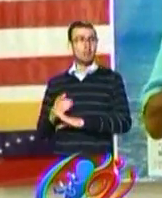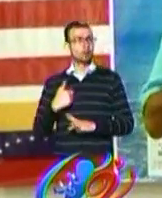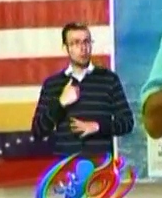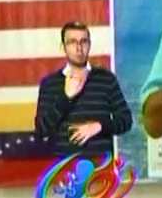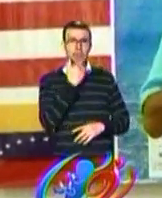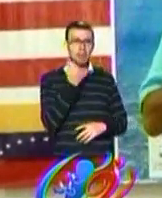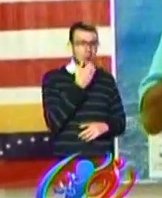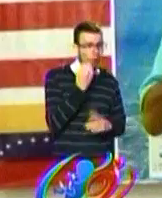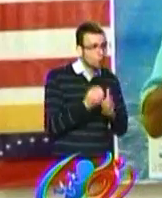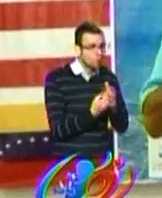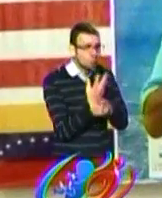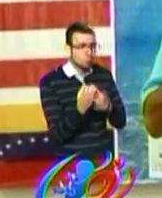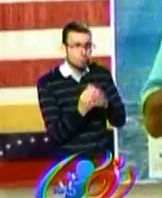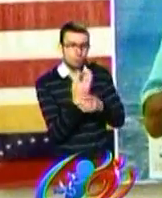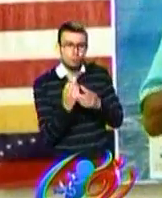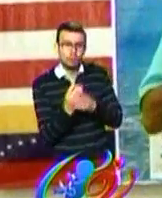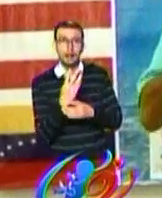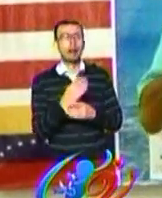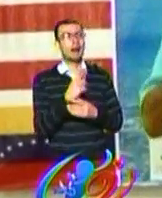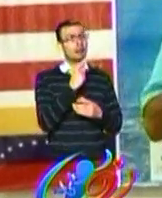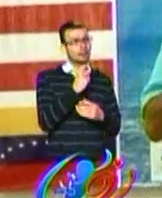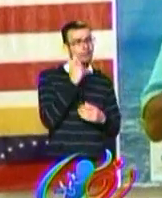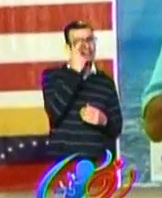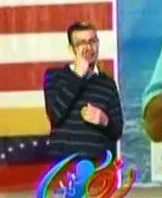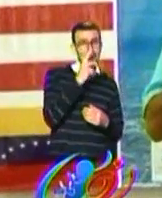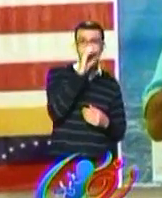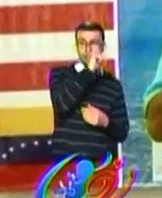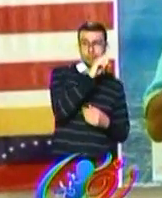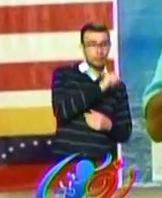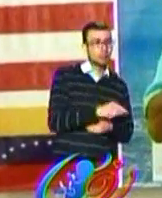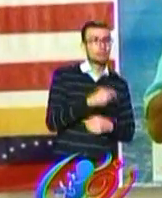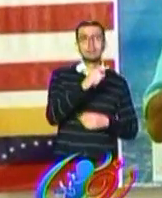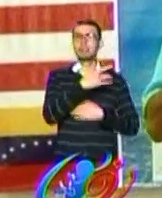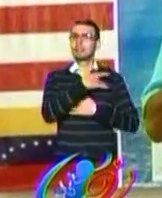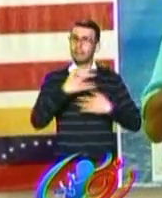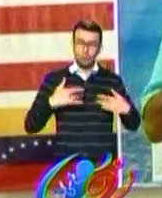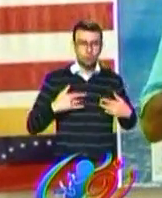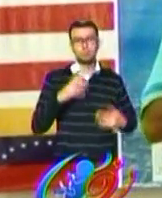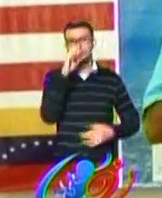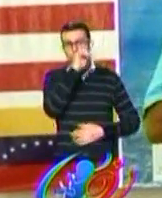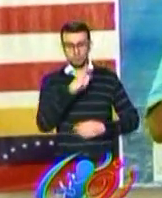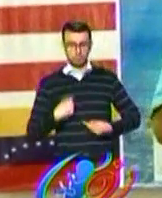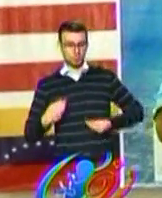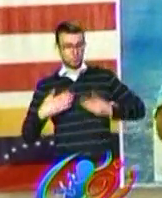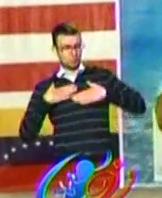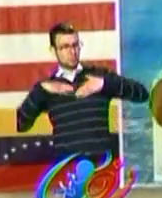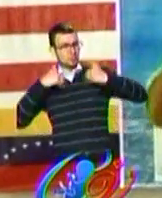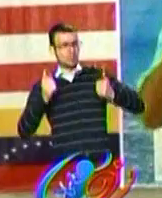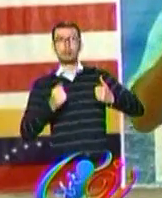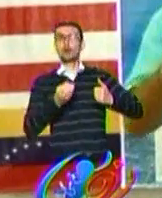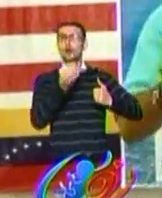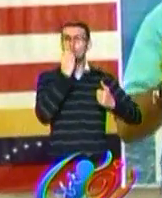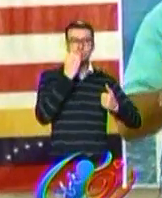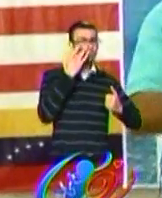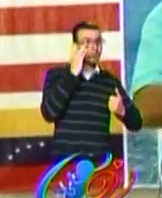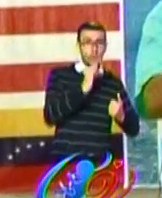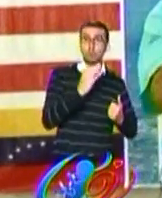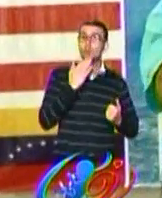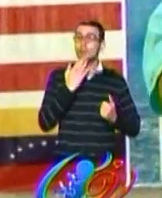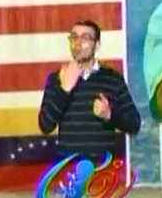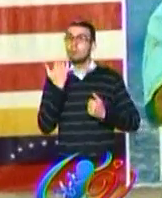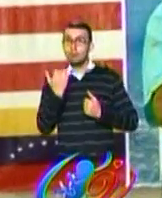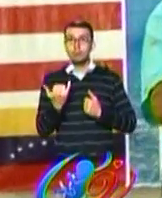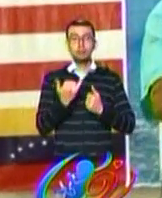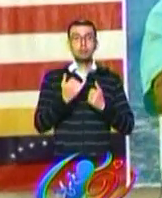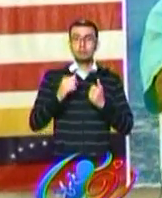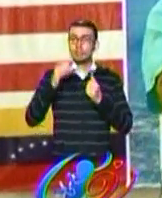yerbatero, porque encontré el gran secreto de la salud, que es la comida. Porque estén seguros que un enema de café, que a ustedes les